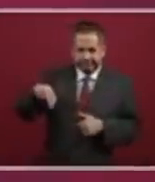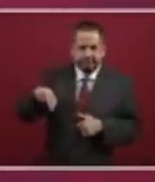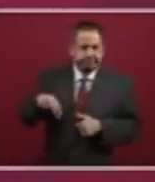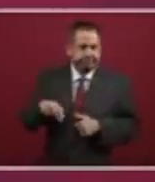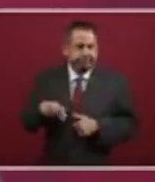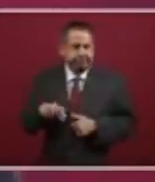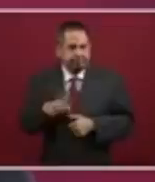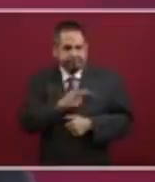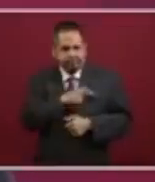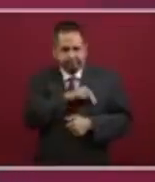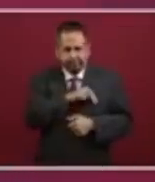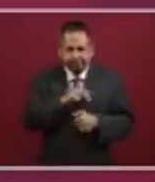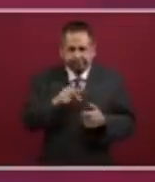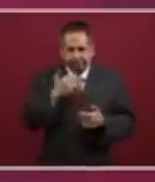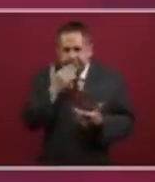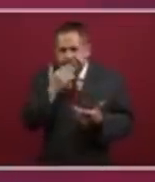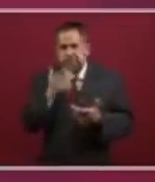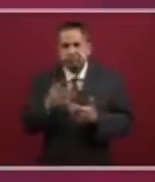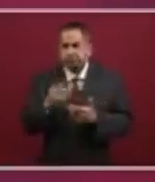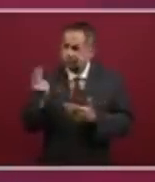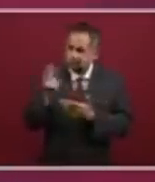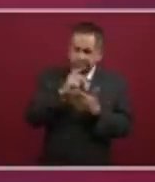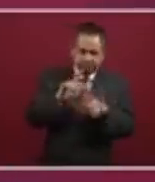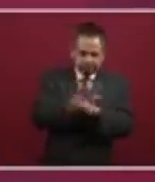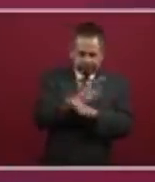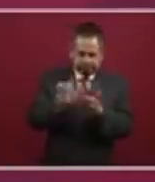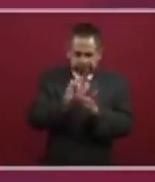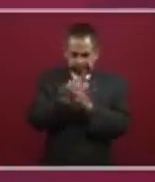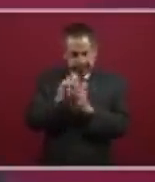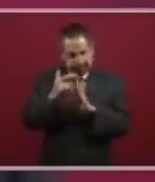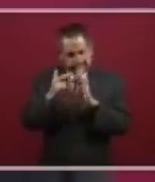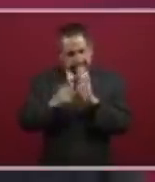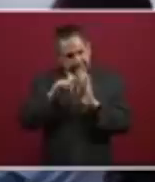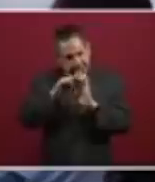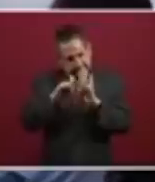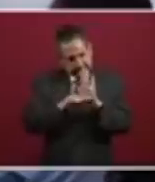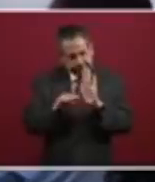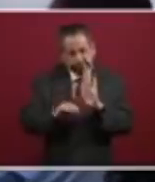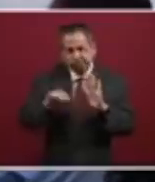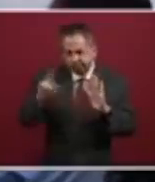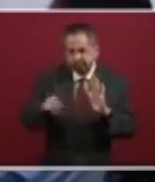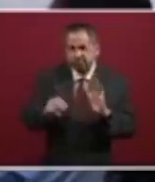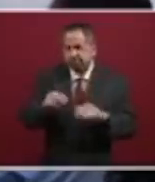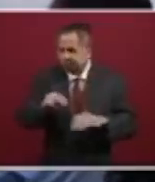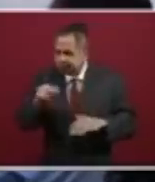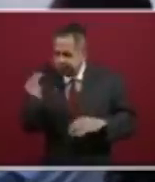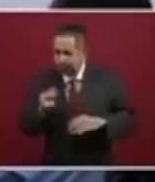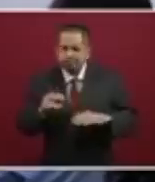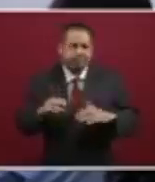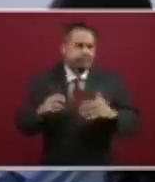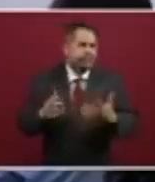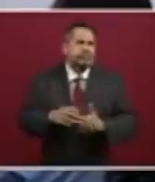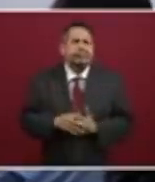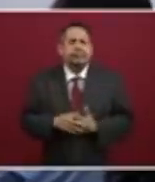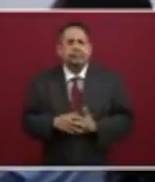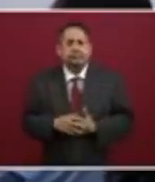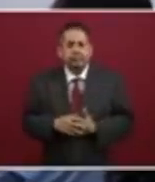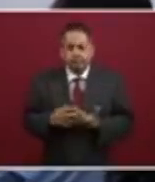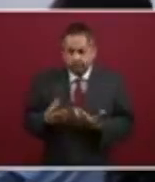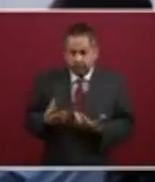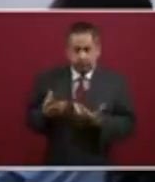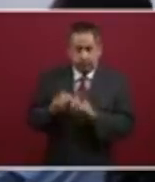se necesitaba reforma constitucional, porque se necesita